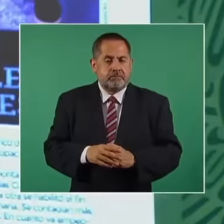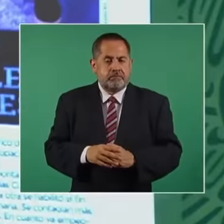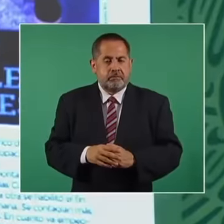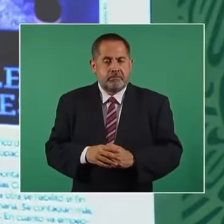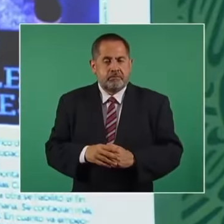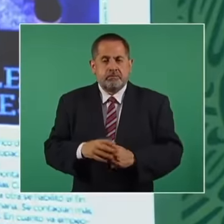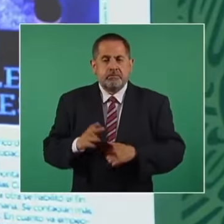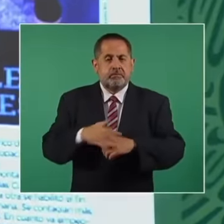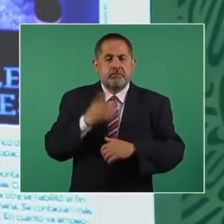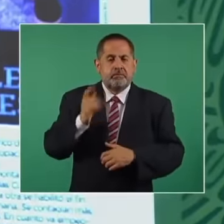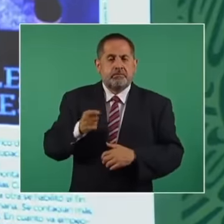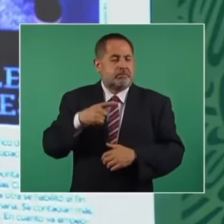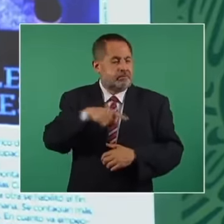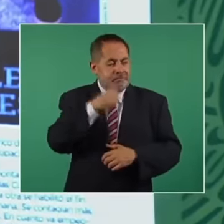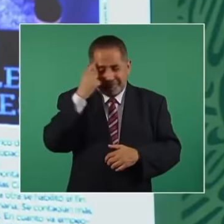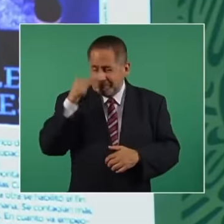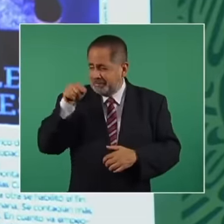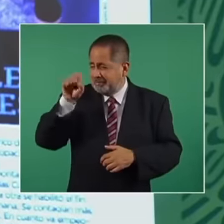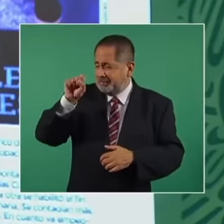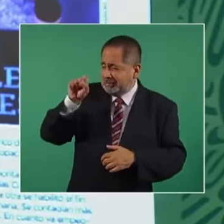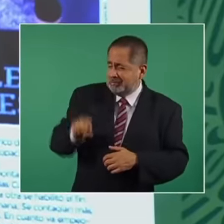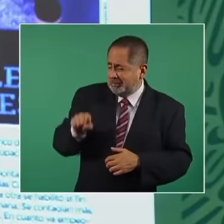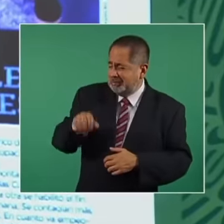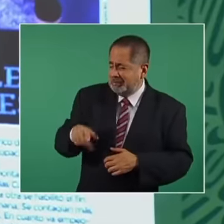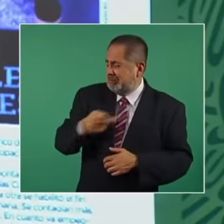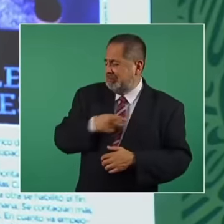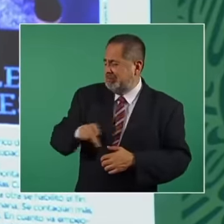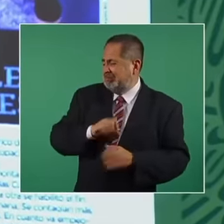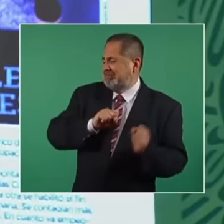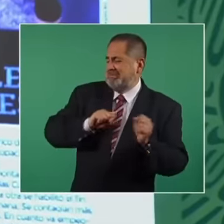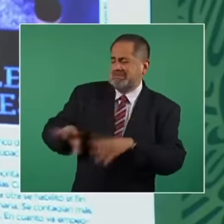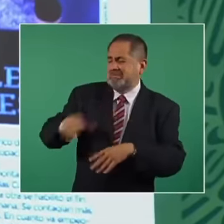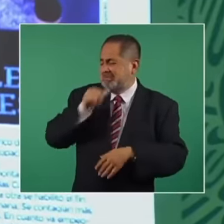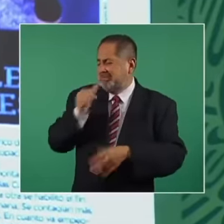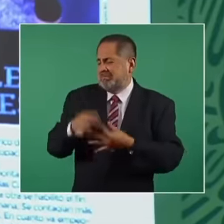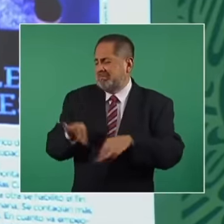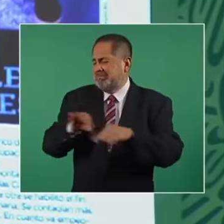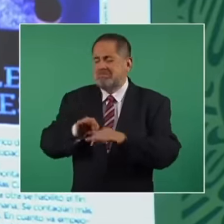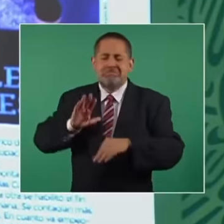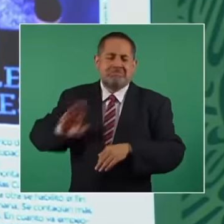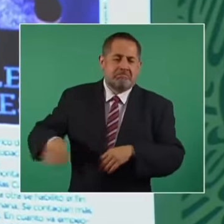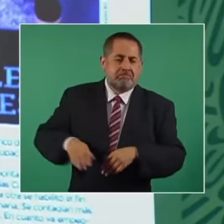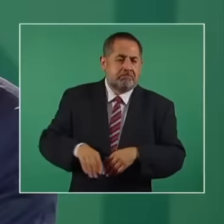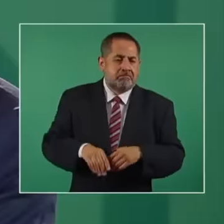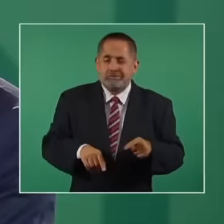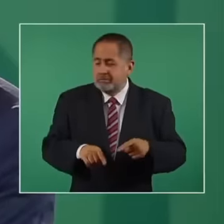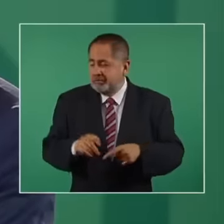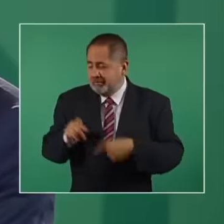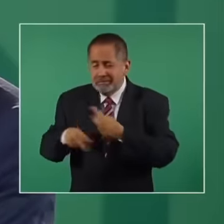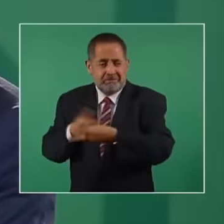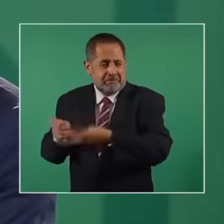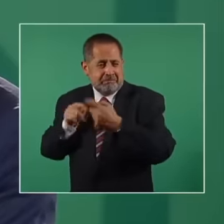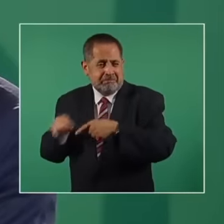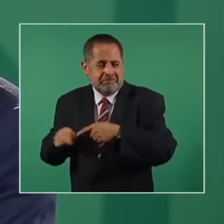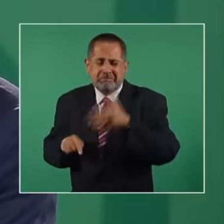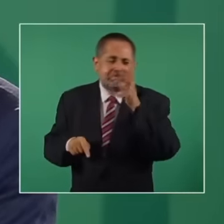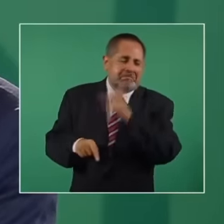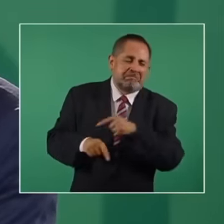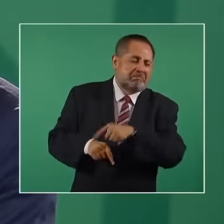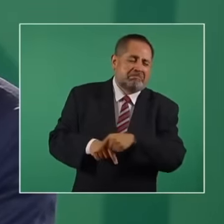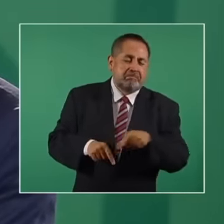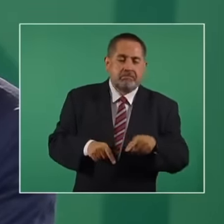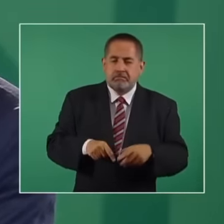para eso les interesaba el sureste, ni siquiera para robar les